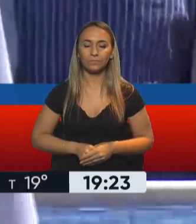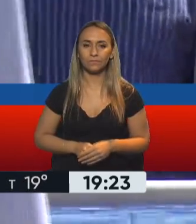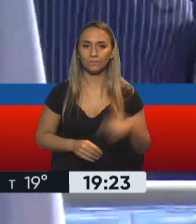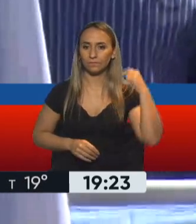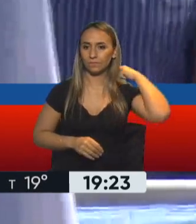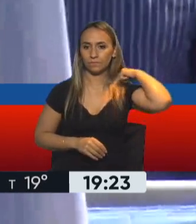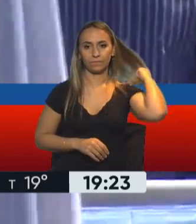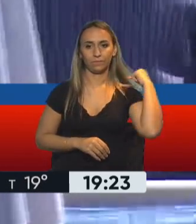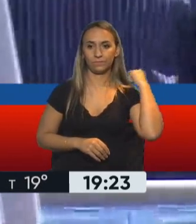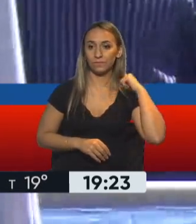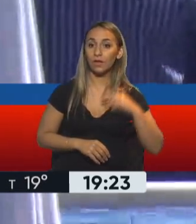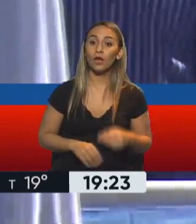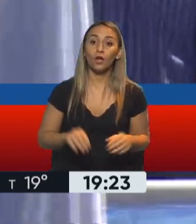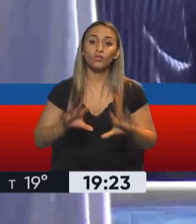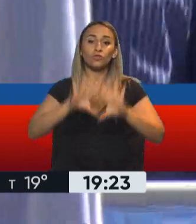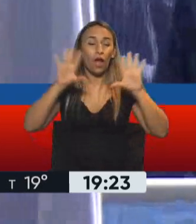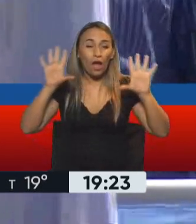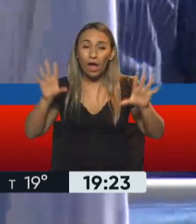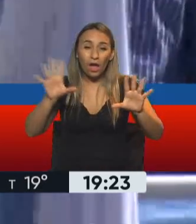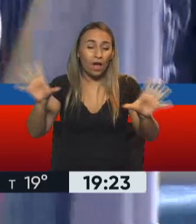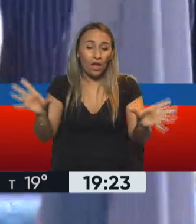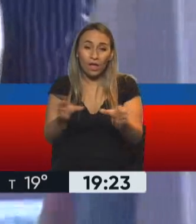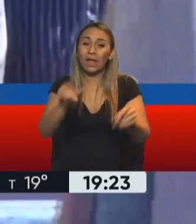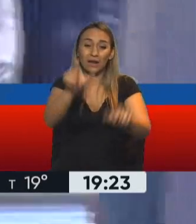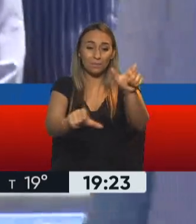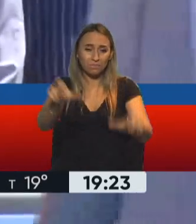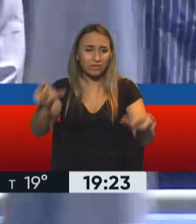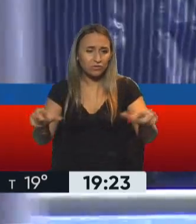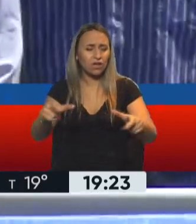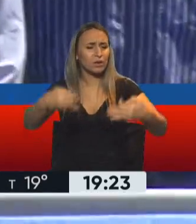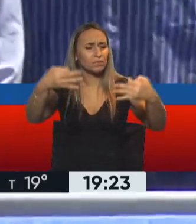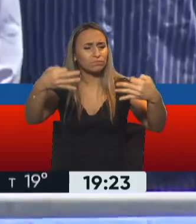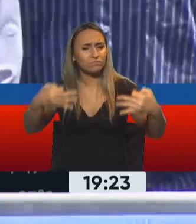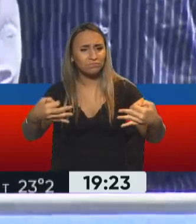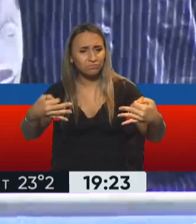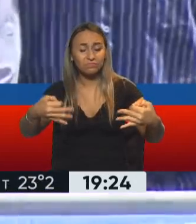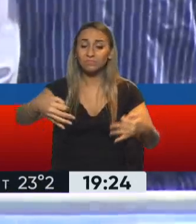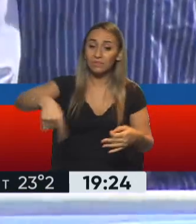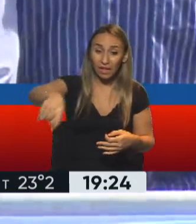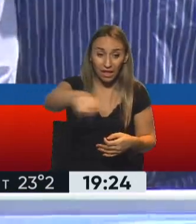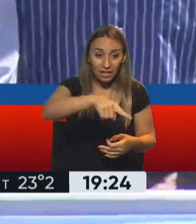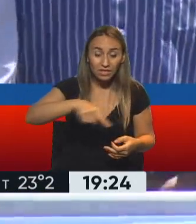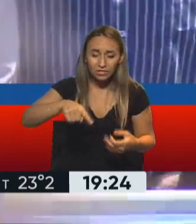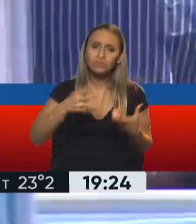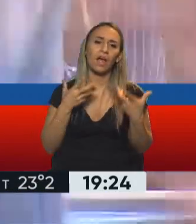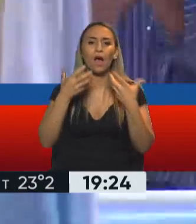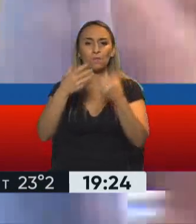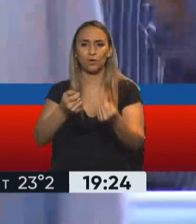Todos los ciudadanos de bien están apoyando a Mauricio